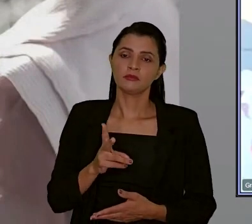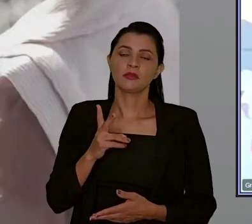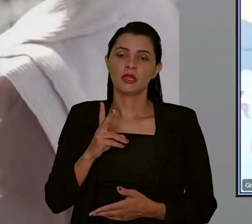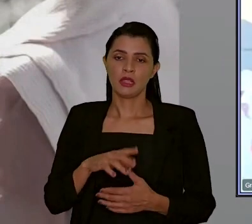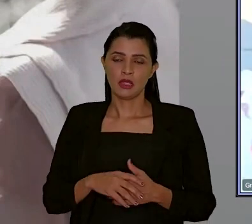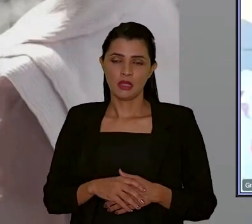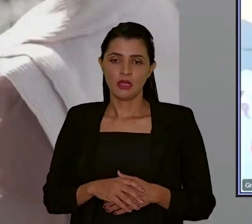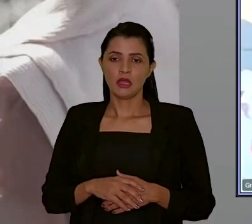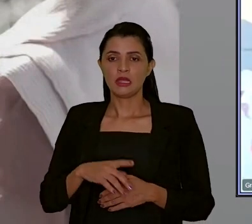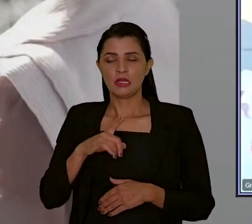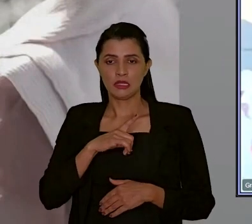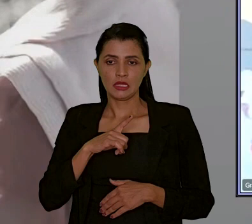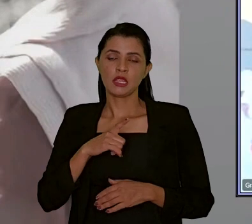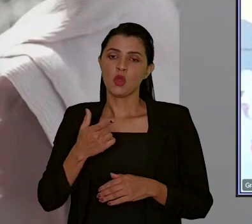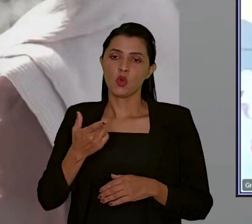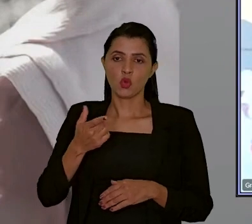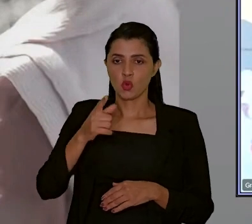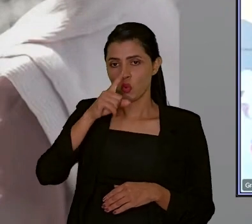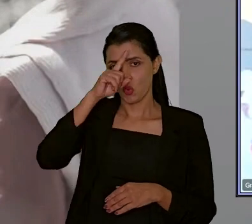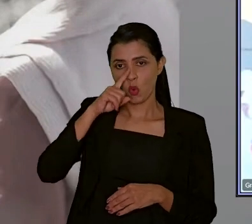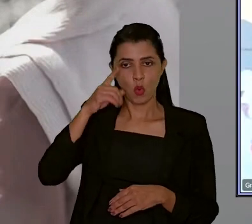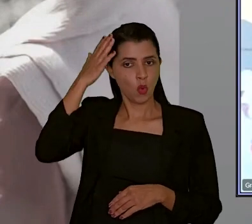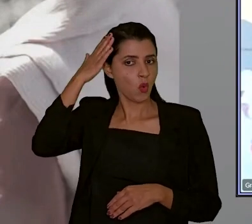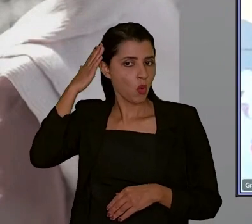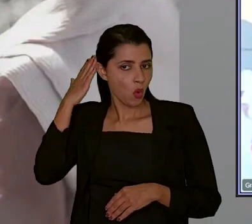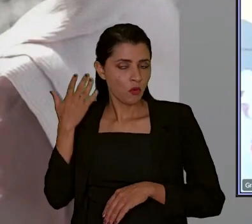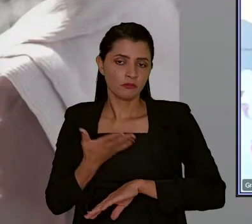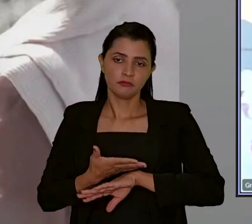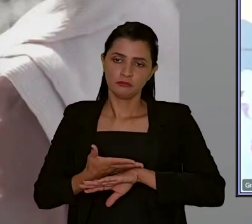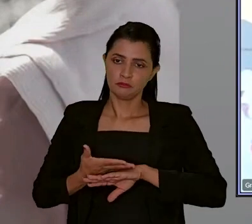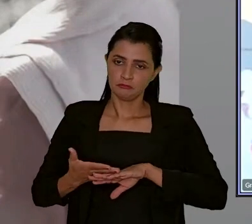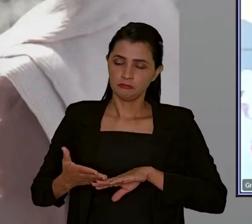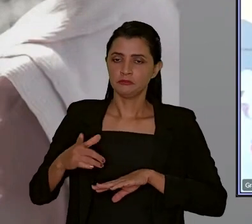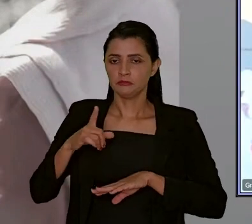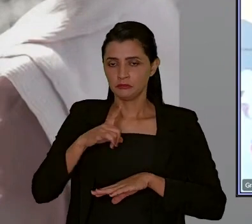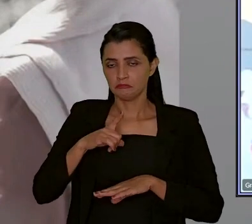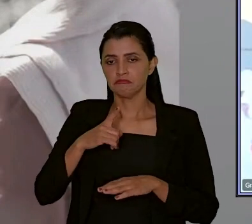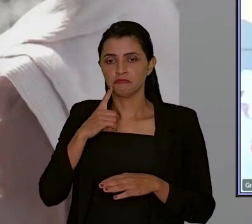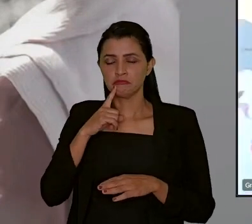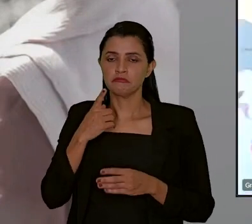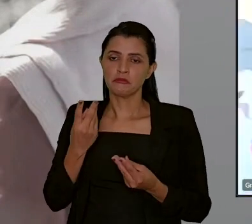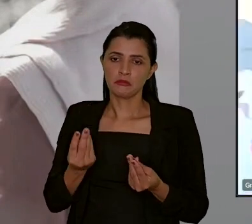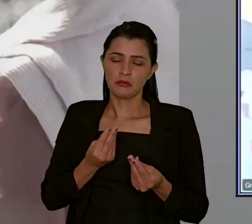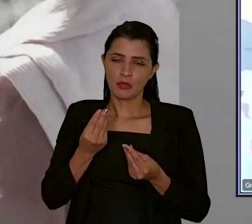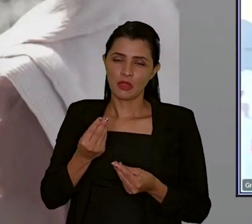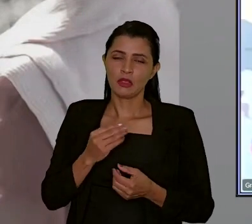rubia, tengo ojos marrones, diría que una mirada profunda,